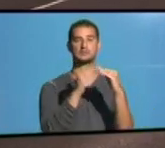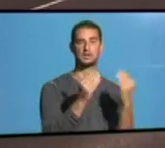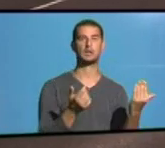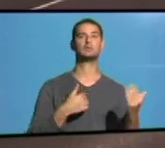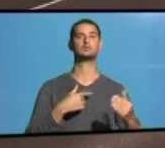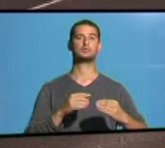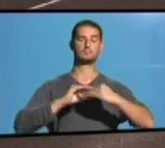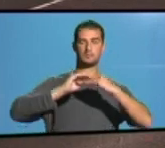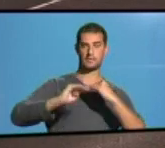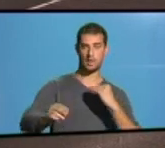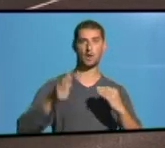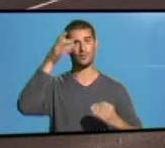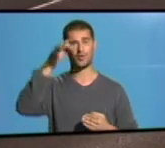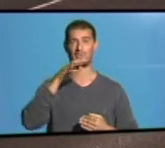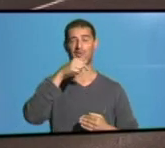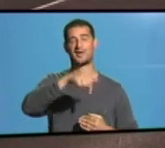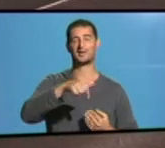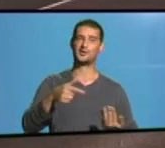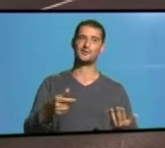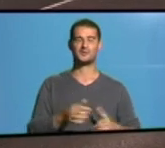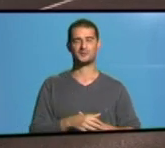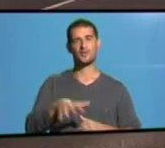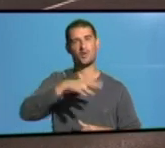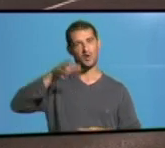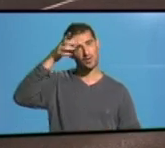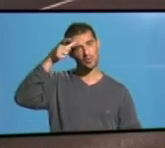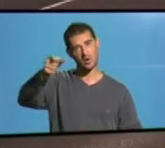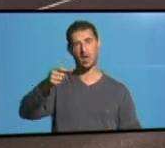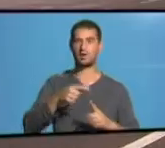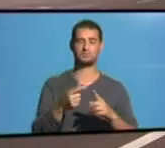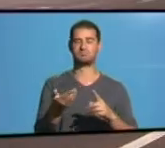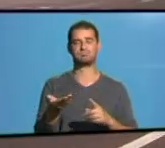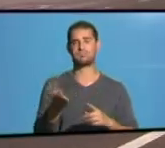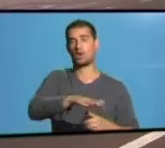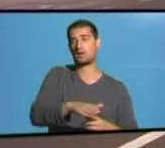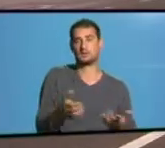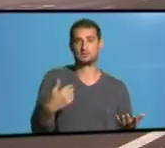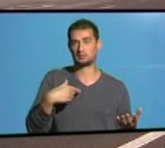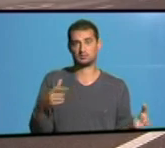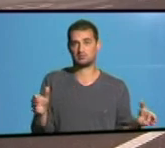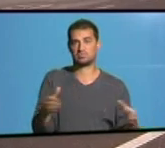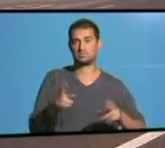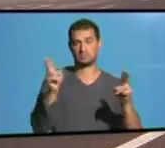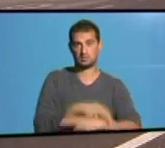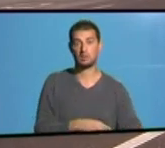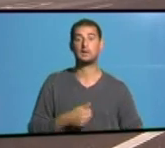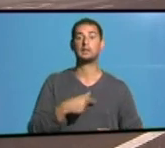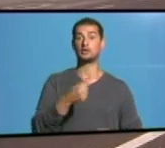aumentaría, porque senón estes pobos das zonas rurales tenden a morrer. Eu traballo no colexo e cada vez